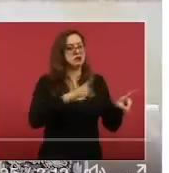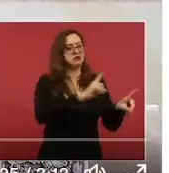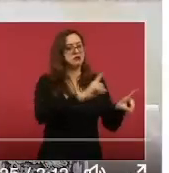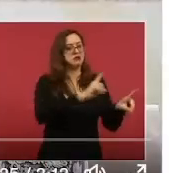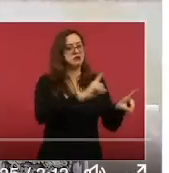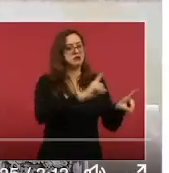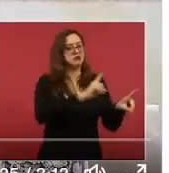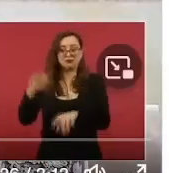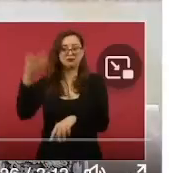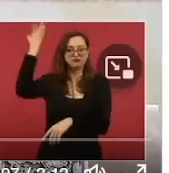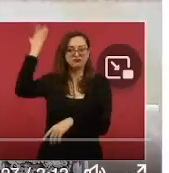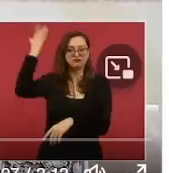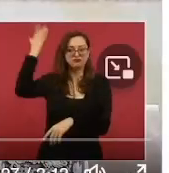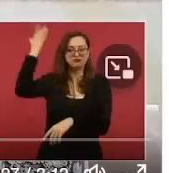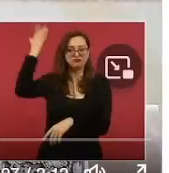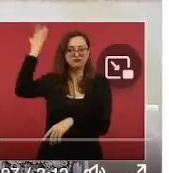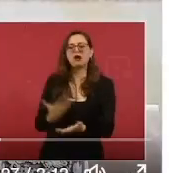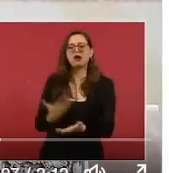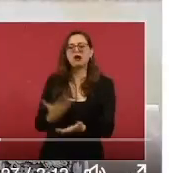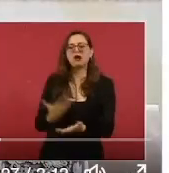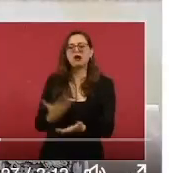necesitan estudiar los jóvenes.